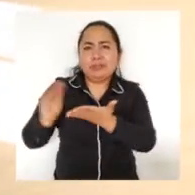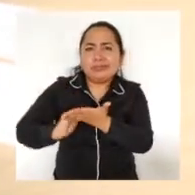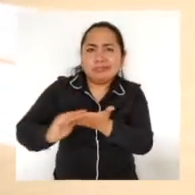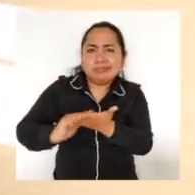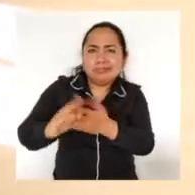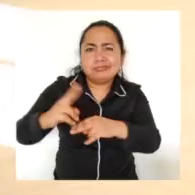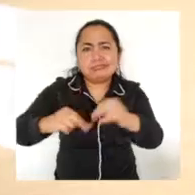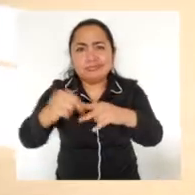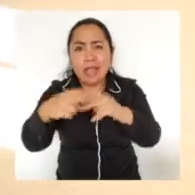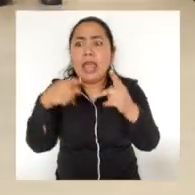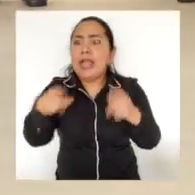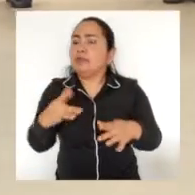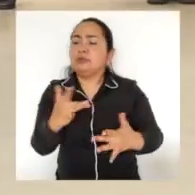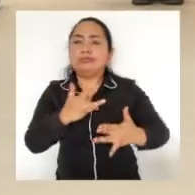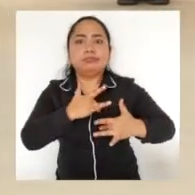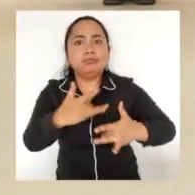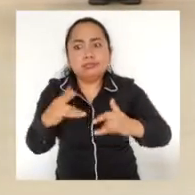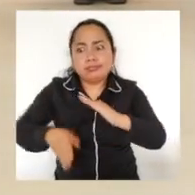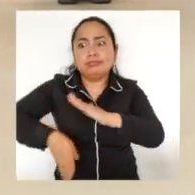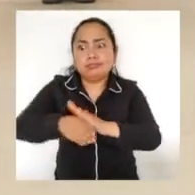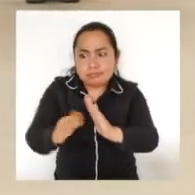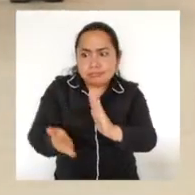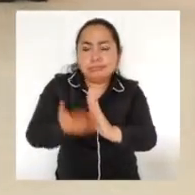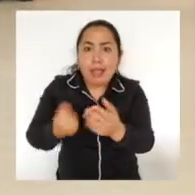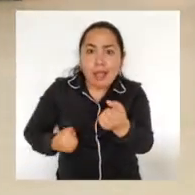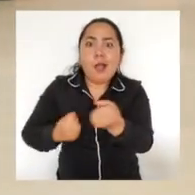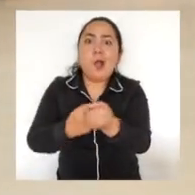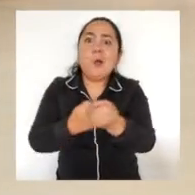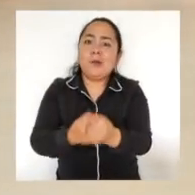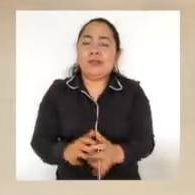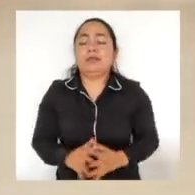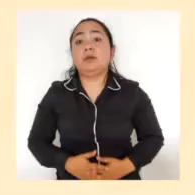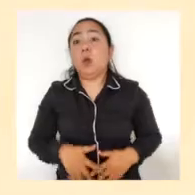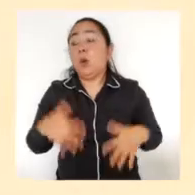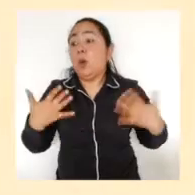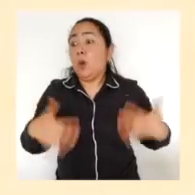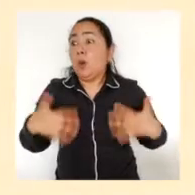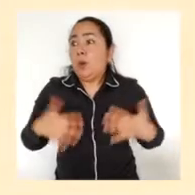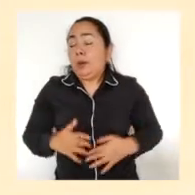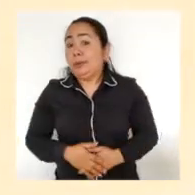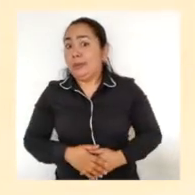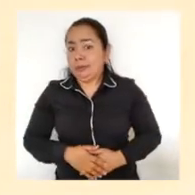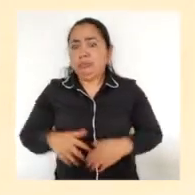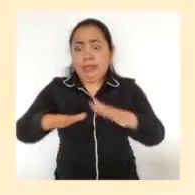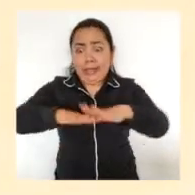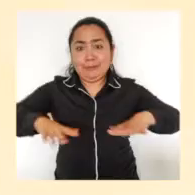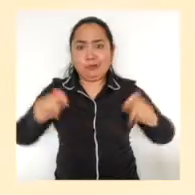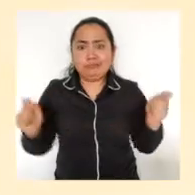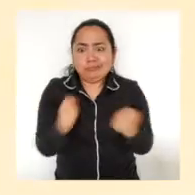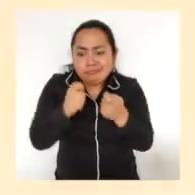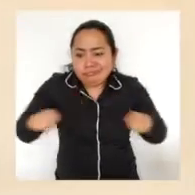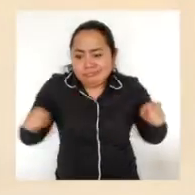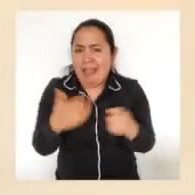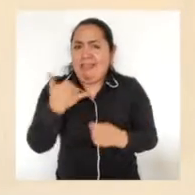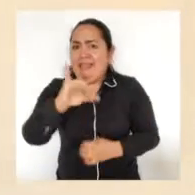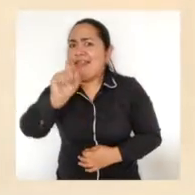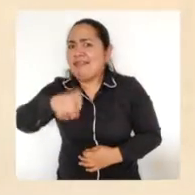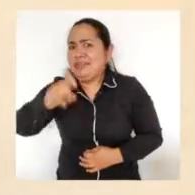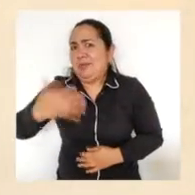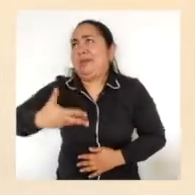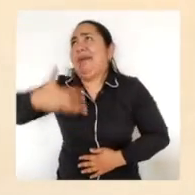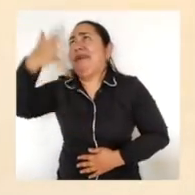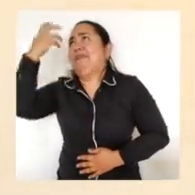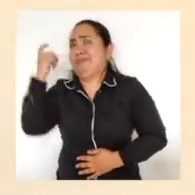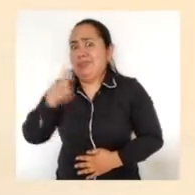estuvieron siempre prestos a que esta obra salga adelante. Ha sido una necesidad establecida de tiempo atrás y